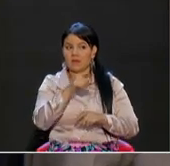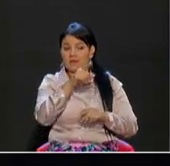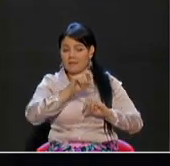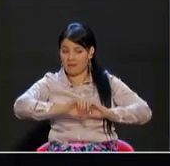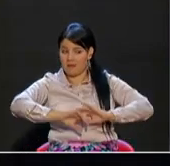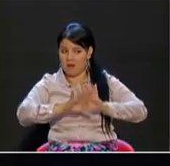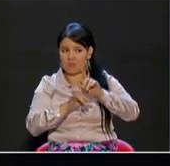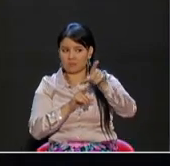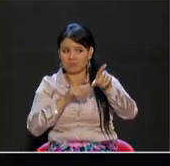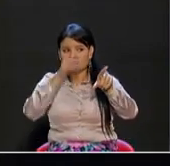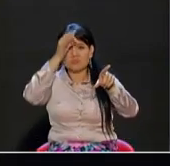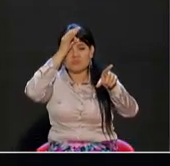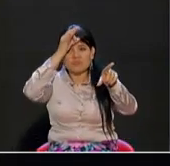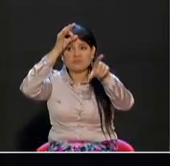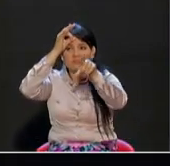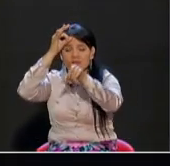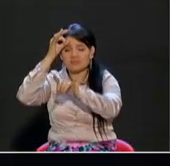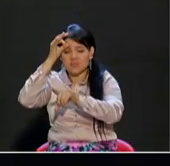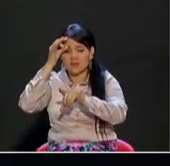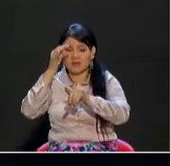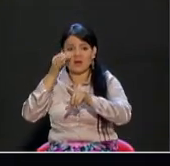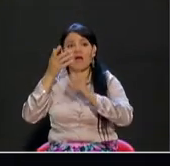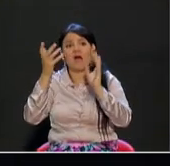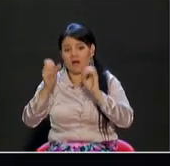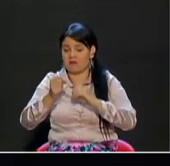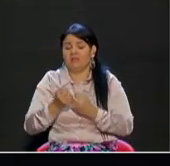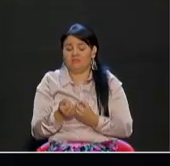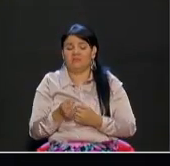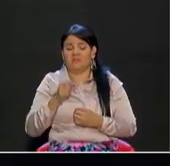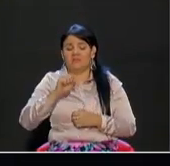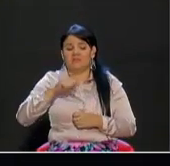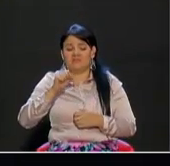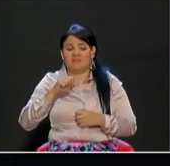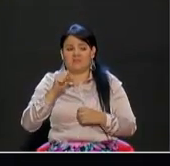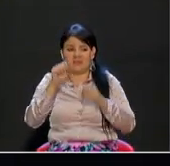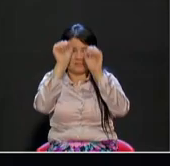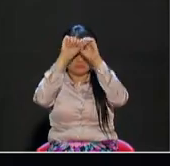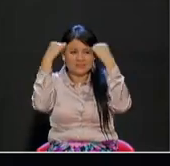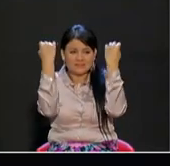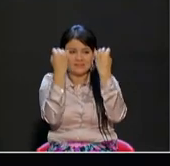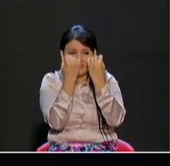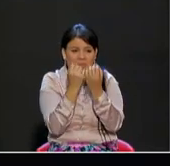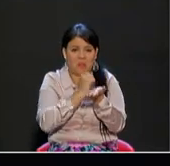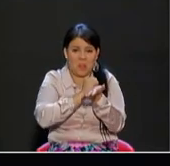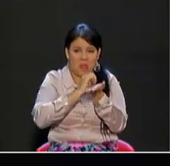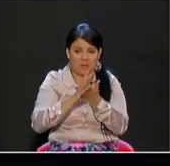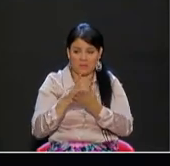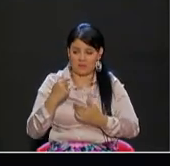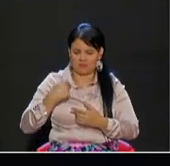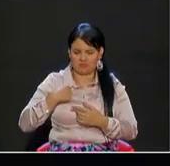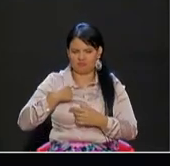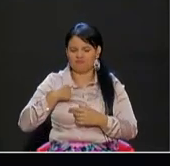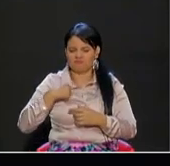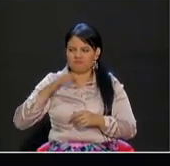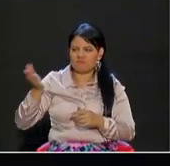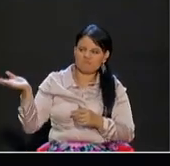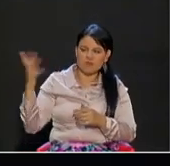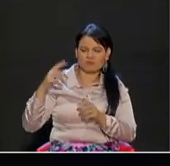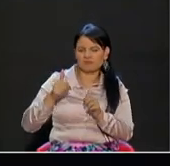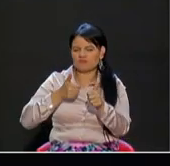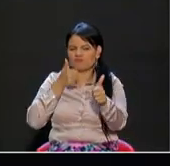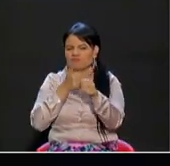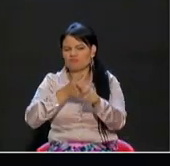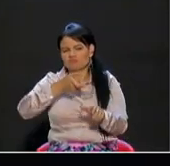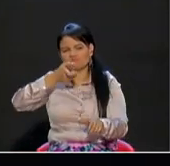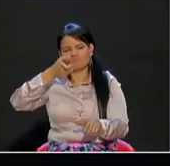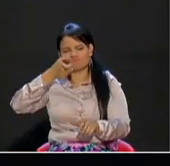andrés va a buscar con los alcaldes tener un mayor control sobre dichos escenarios y